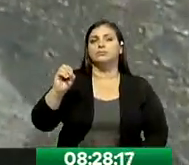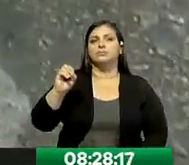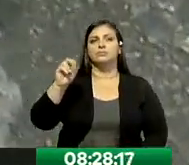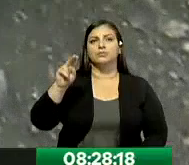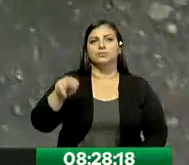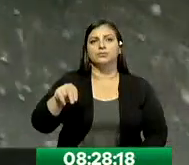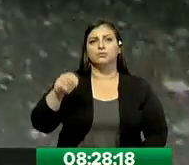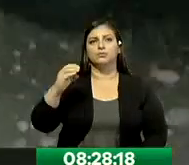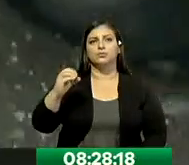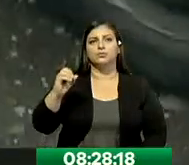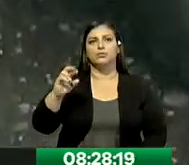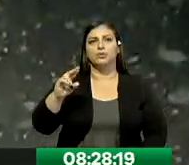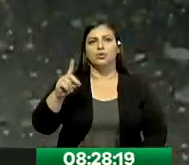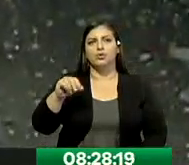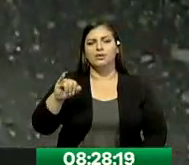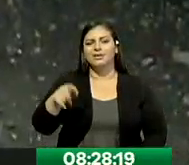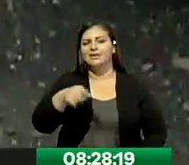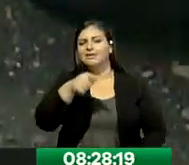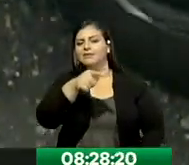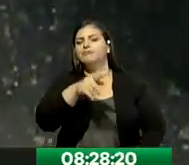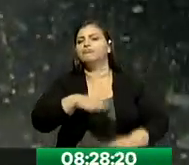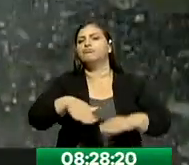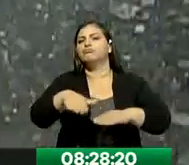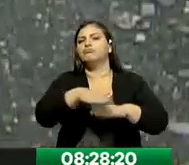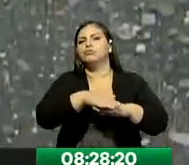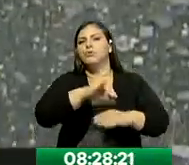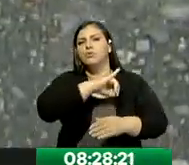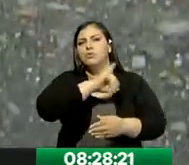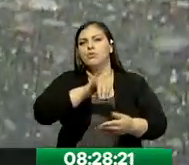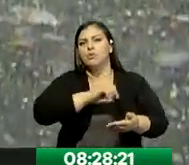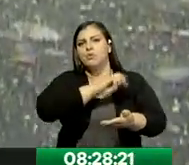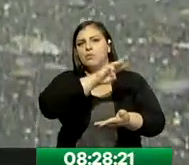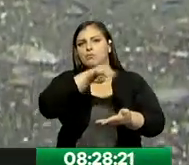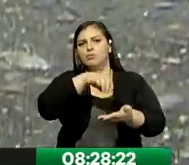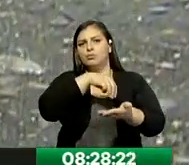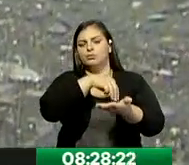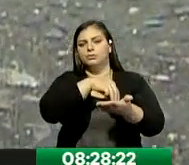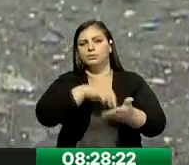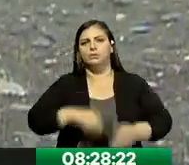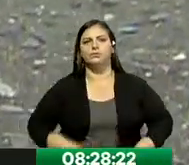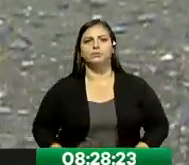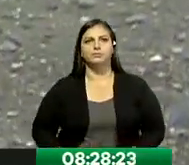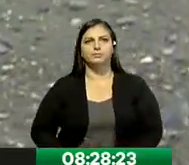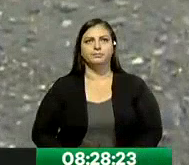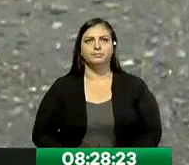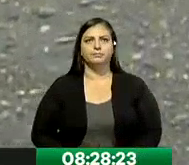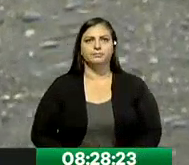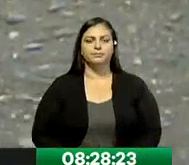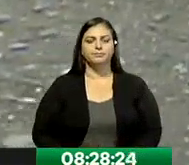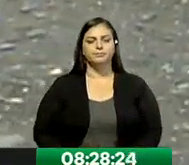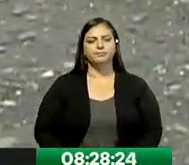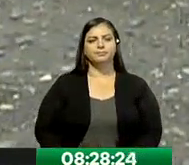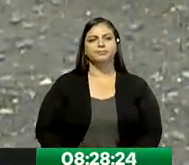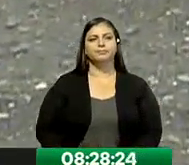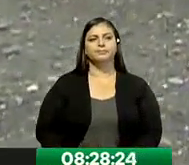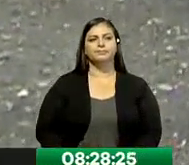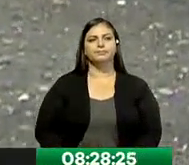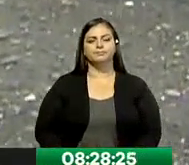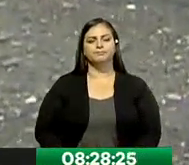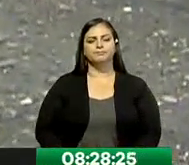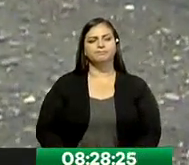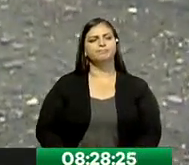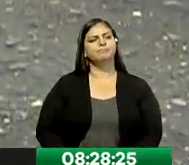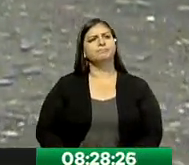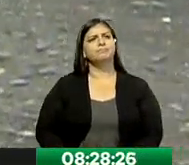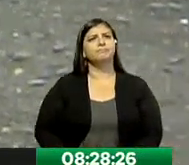quienes también salen afectados, pues sus carros son los que sufren los efectos de esta calle en mal estado. También las